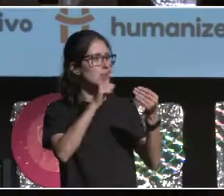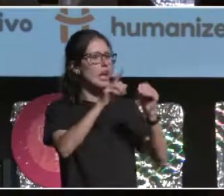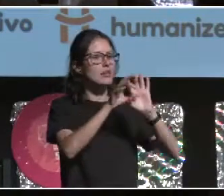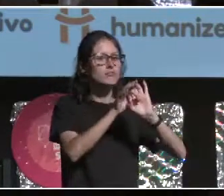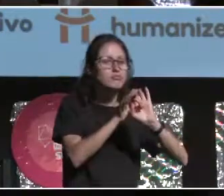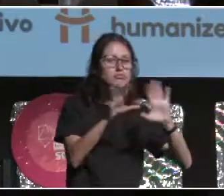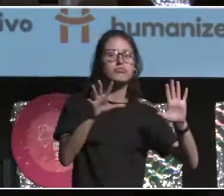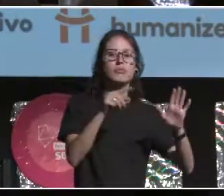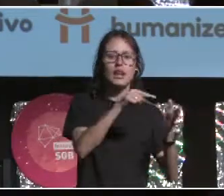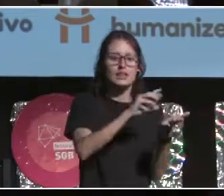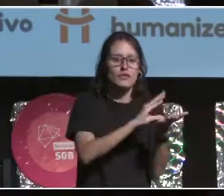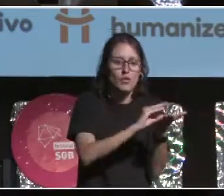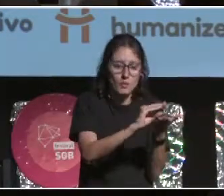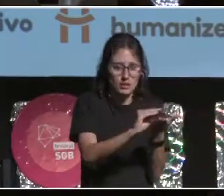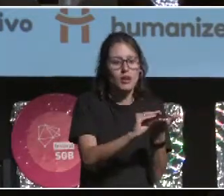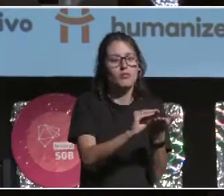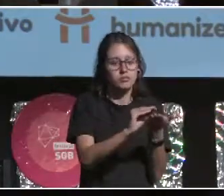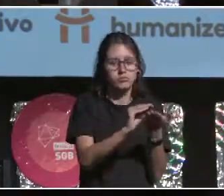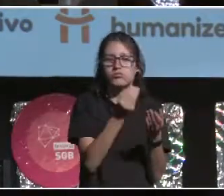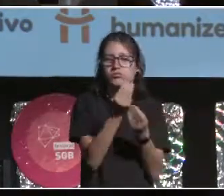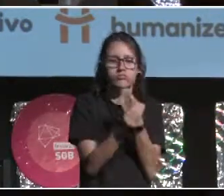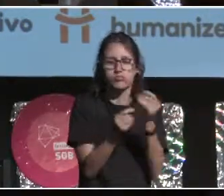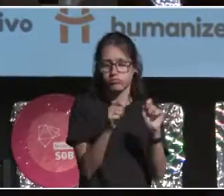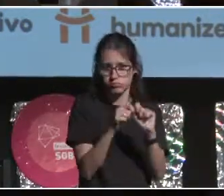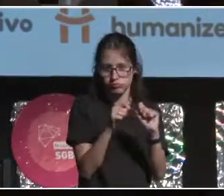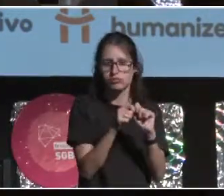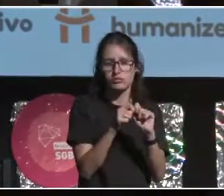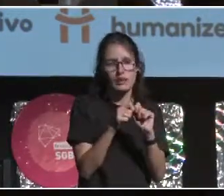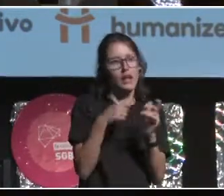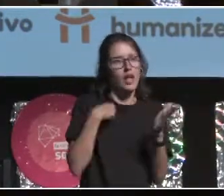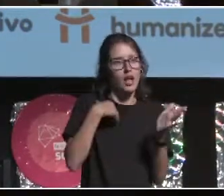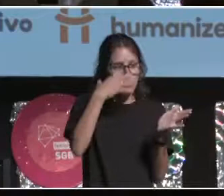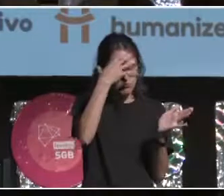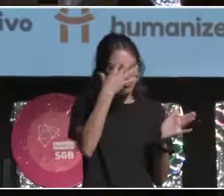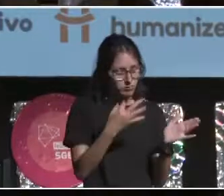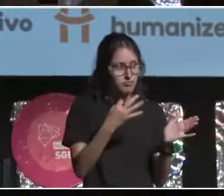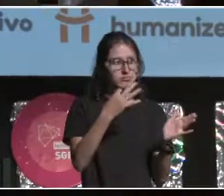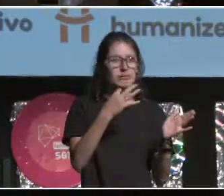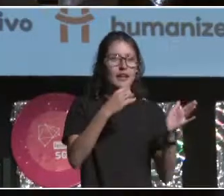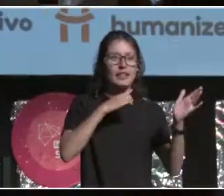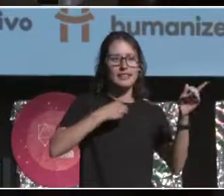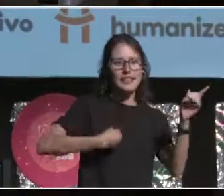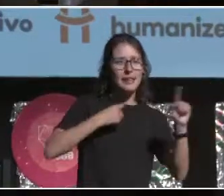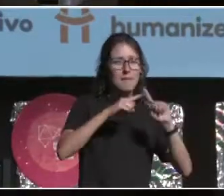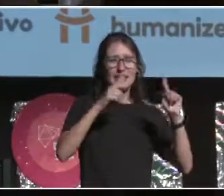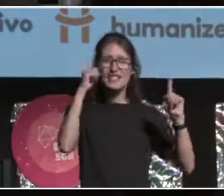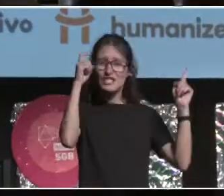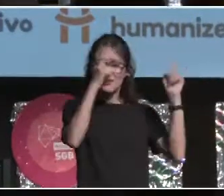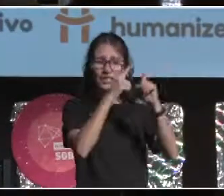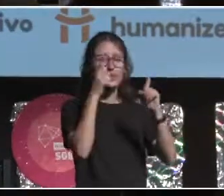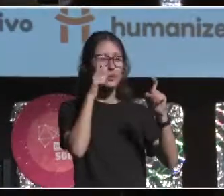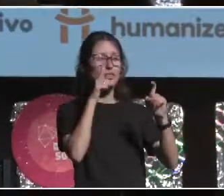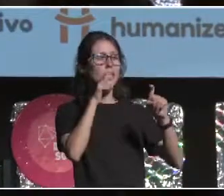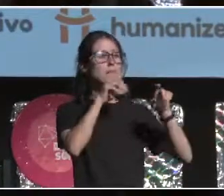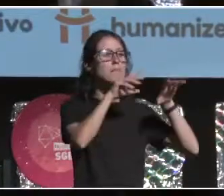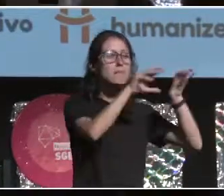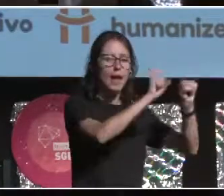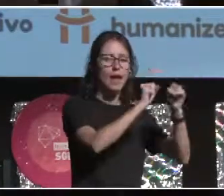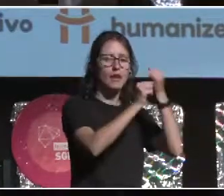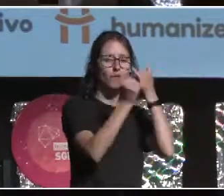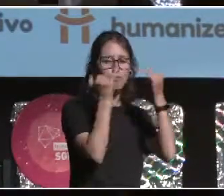dados governamentais? No caso, eu entendo assim, que às vezes eles estão disponíveis, mas não está fácil, não dá para consumir direito aquele